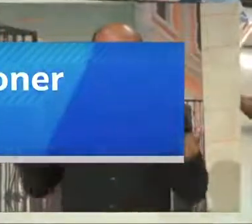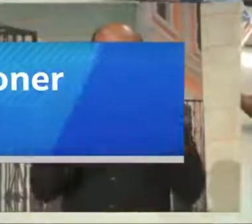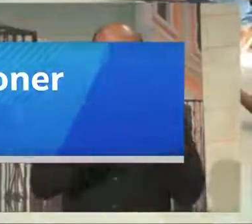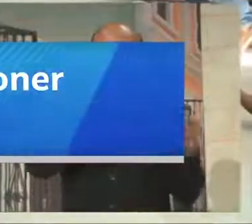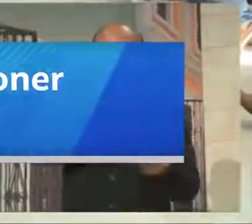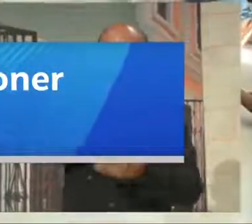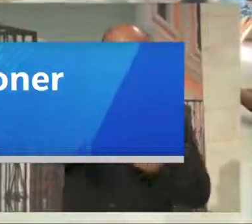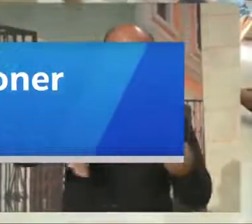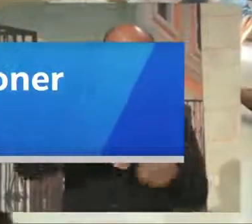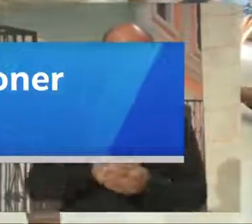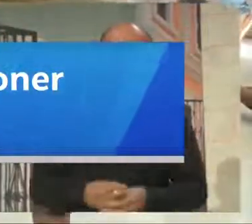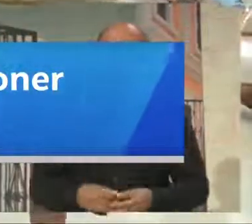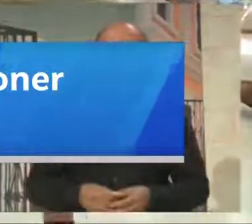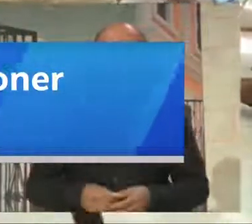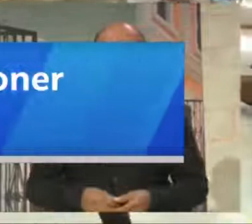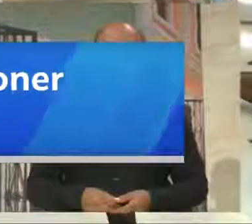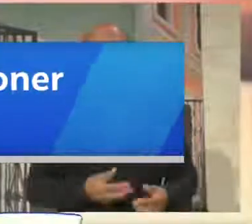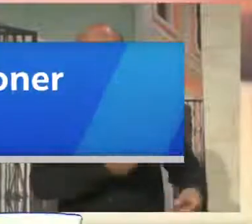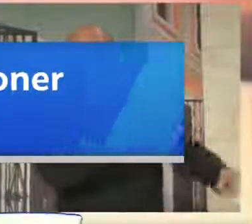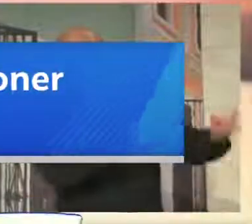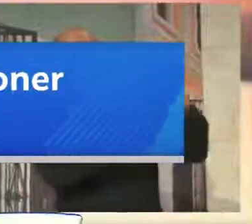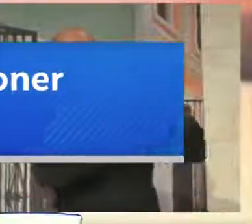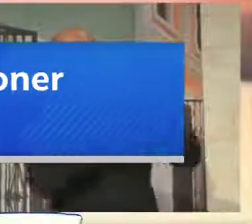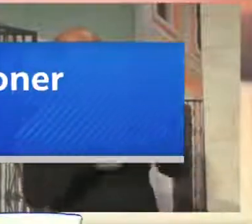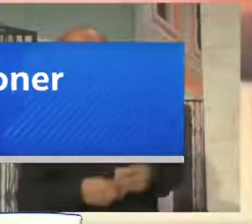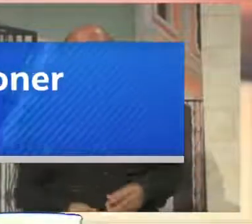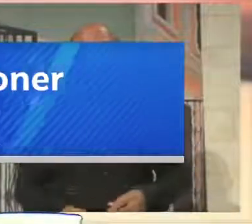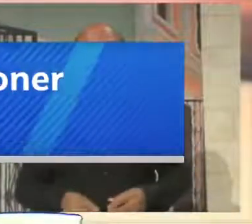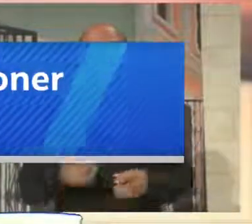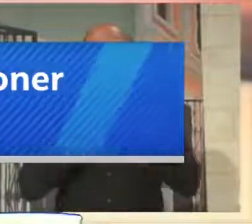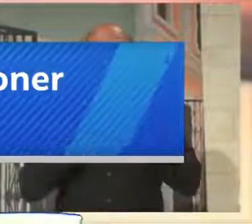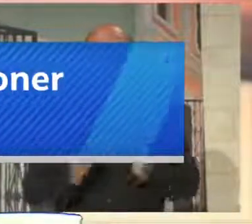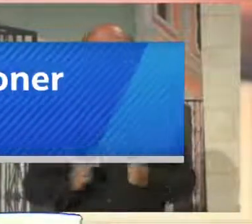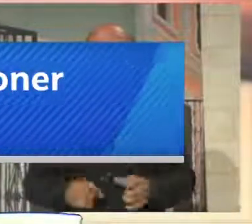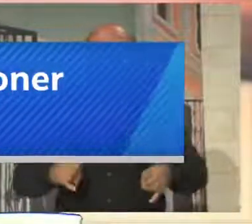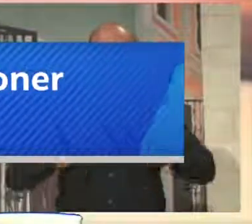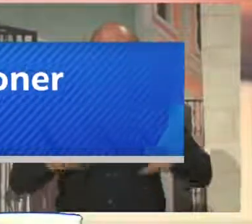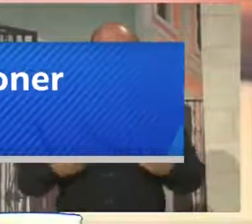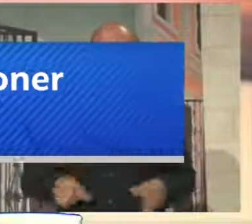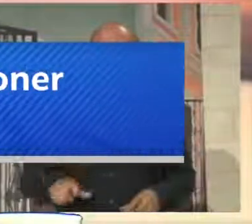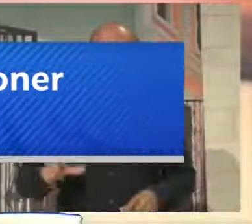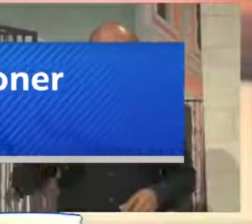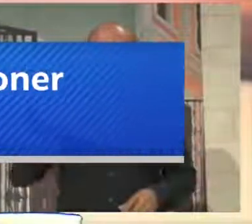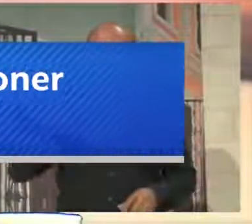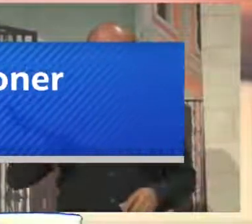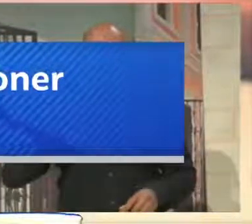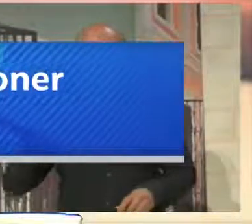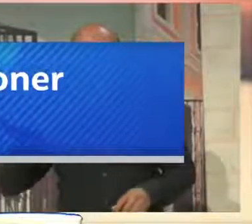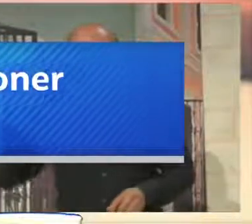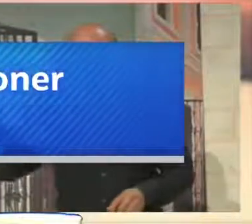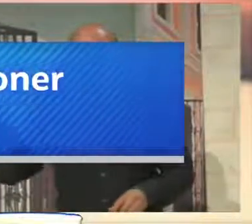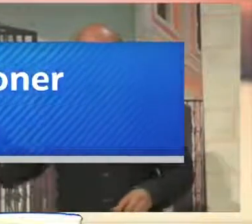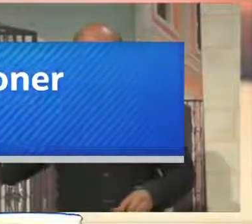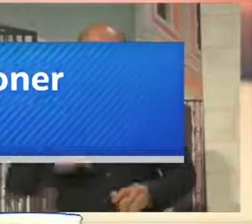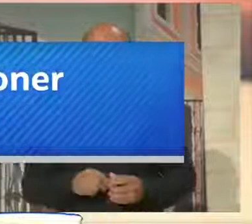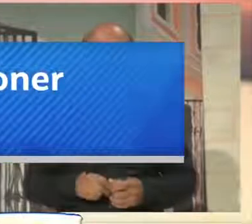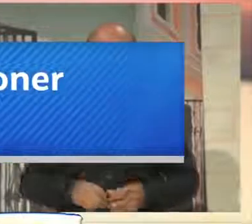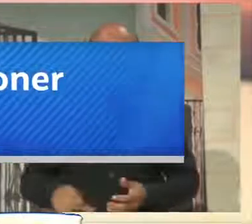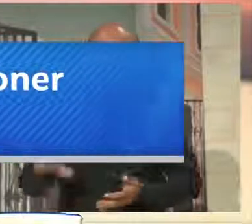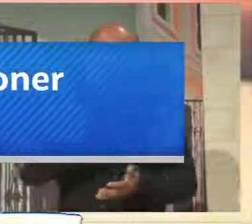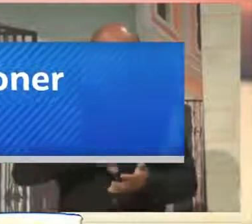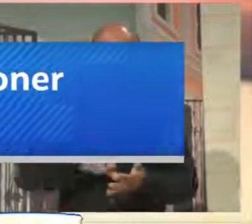familiar, entre otros servicios. Estos se brindan en 16 comunidades del municipio de Centro. De igual manera, reiteró que en 5 años